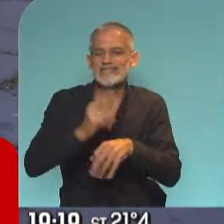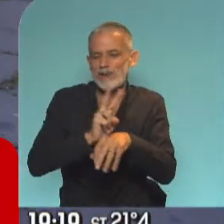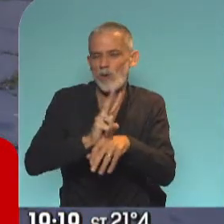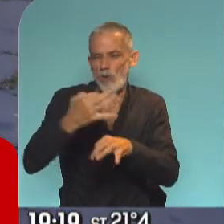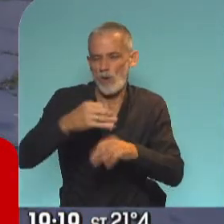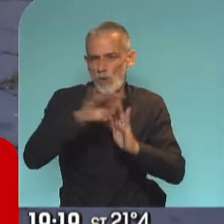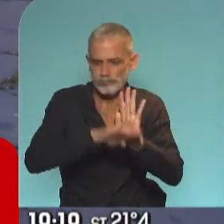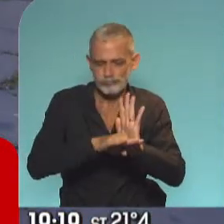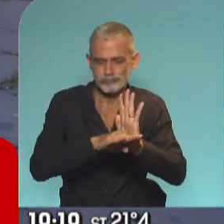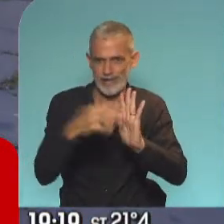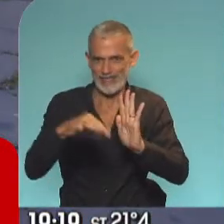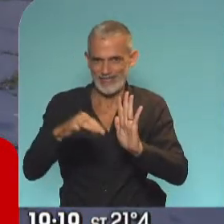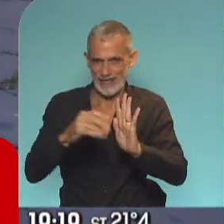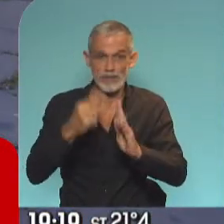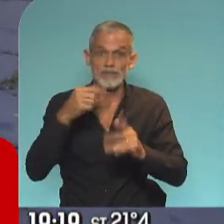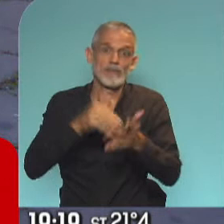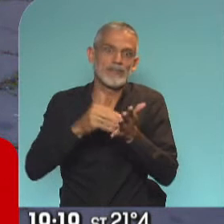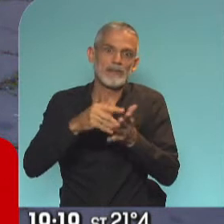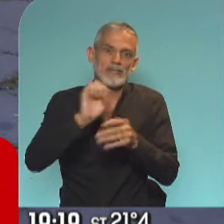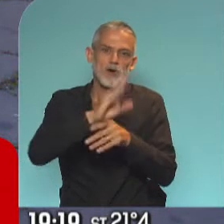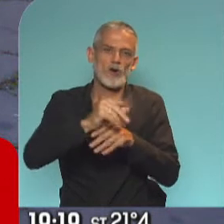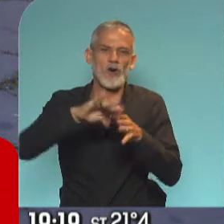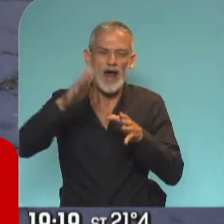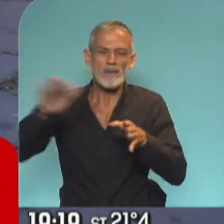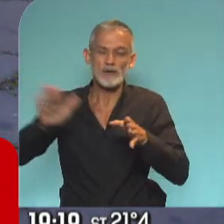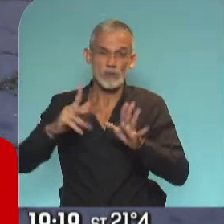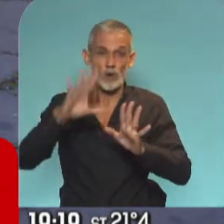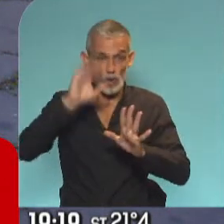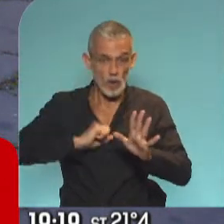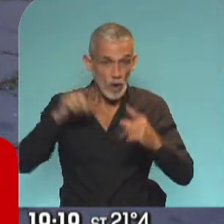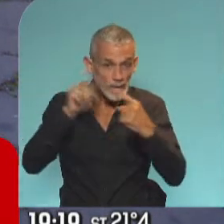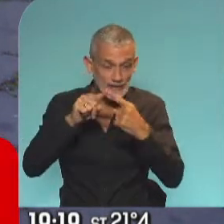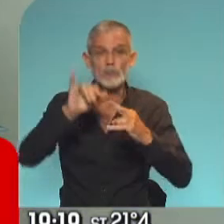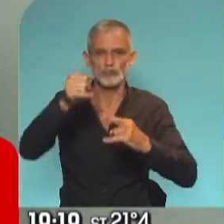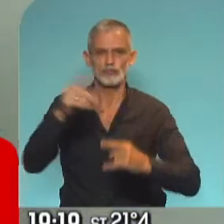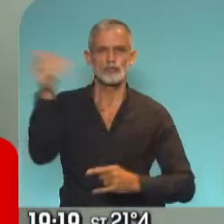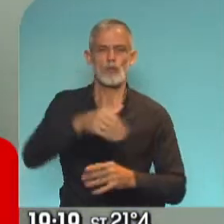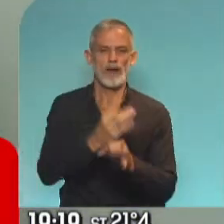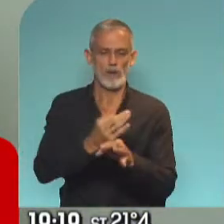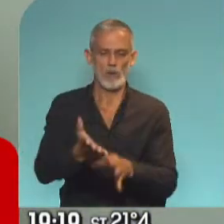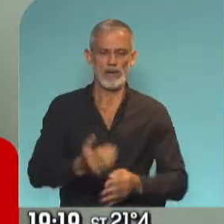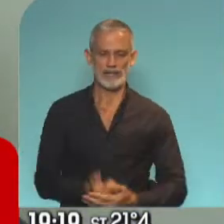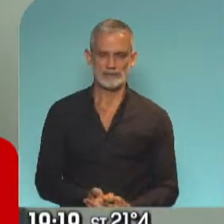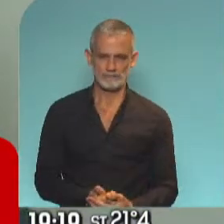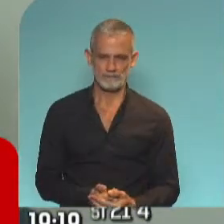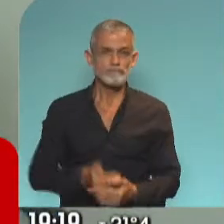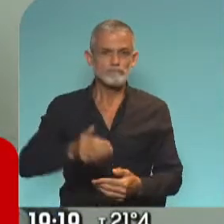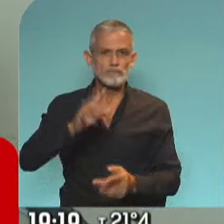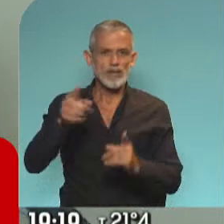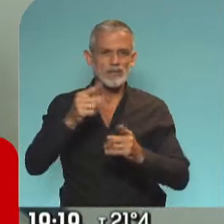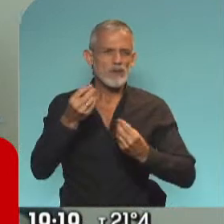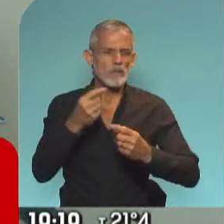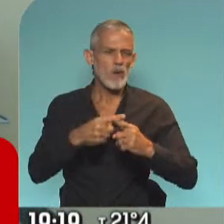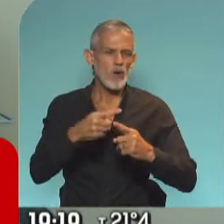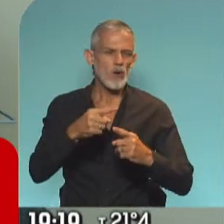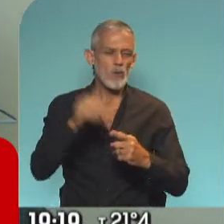a la realidad que transitemos en cada momento, pero ese es el desafío que tenemos por delante y es nuestro compromiso. Le planteaba fundamentalmente por la provincia de